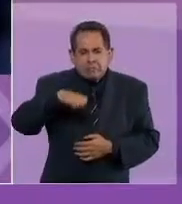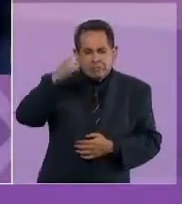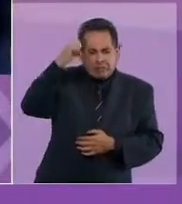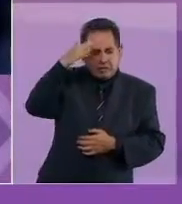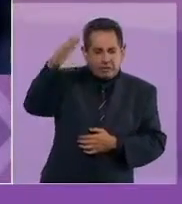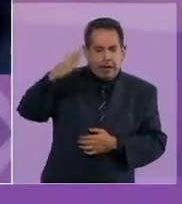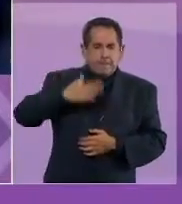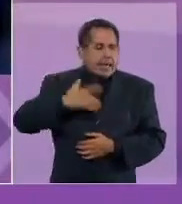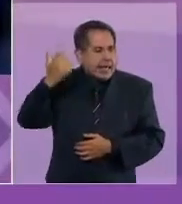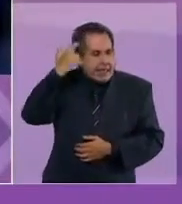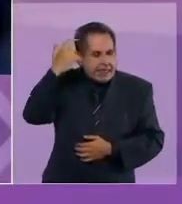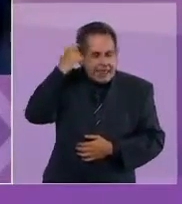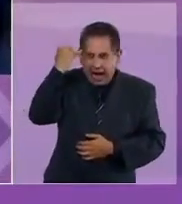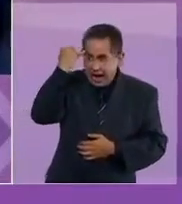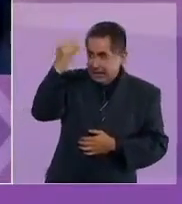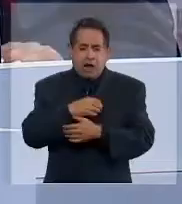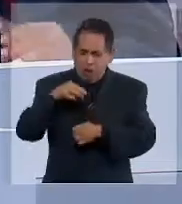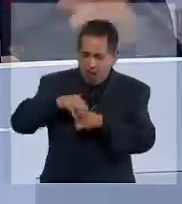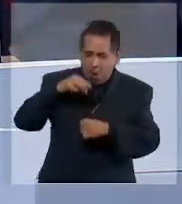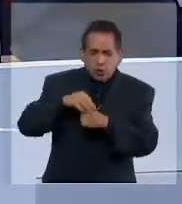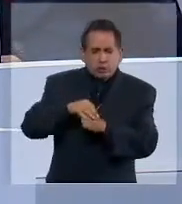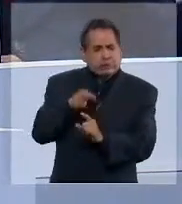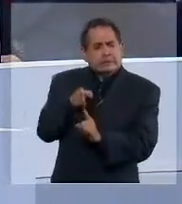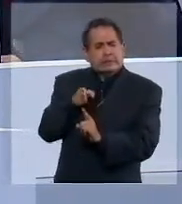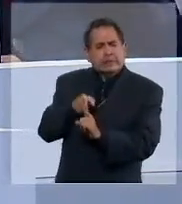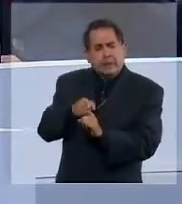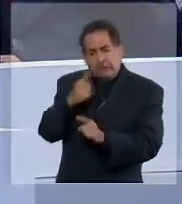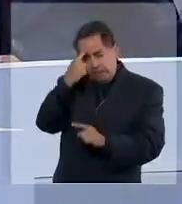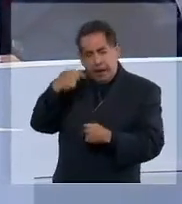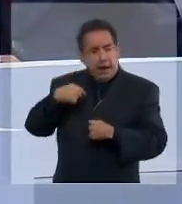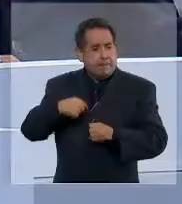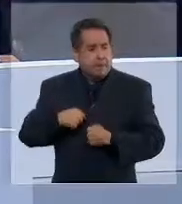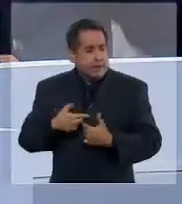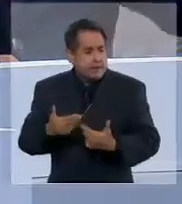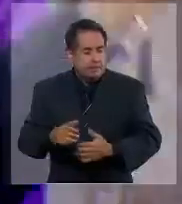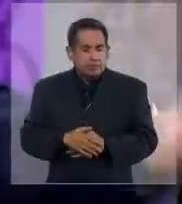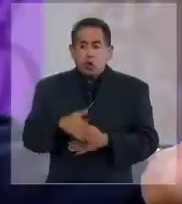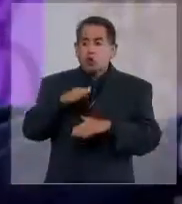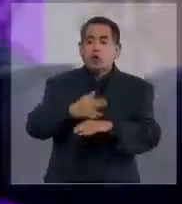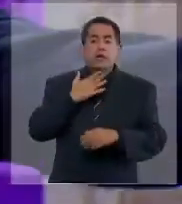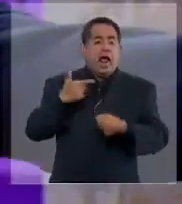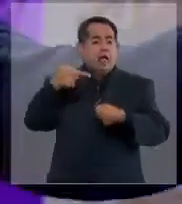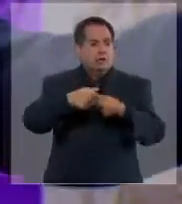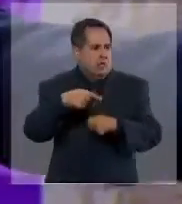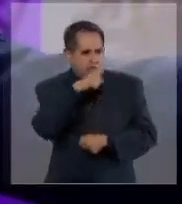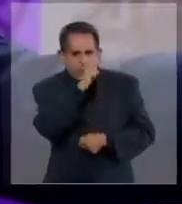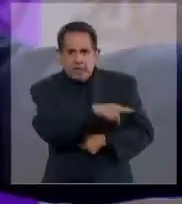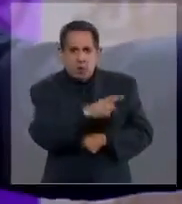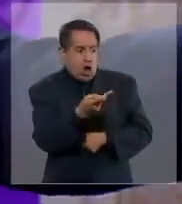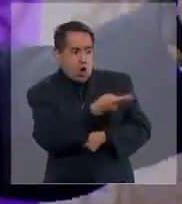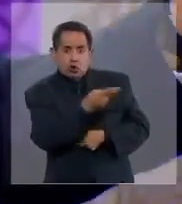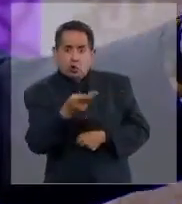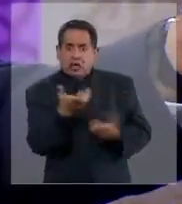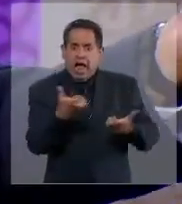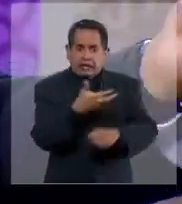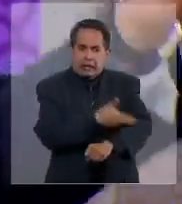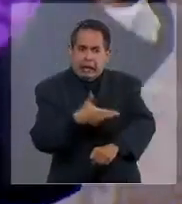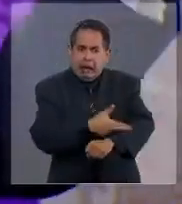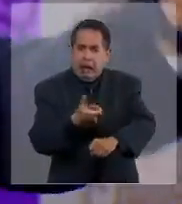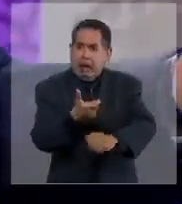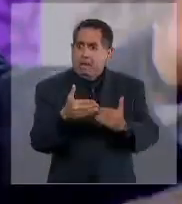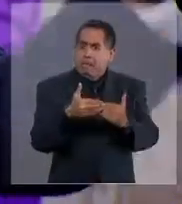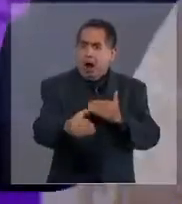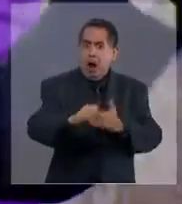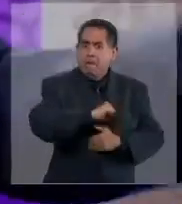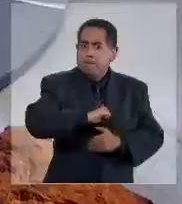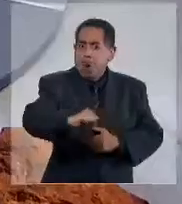Salió de esta cabeza y de este corazón. Y en cuanto a que van a bajar el precio de la gasolina, si ellos lo subieron, estos dos aumentaron el precio. Falso.